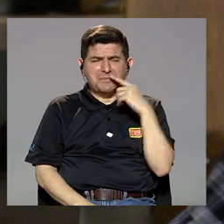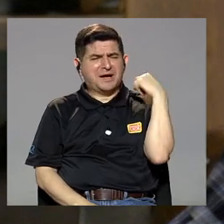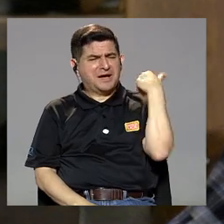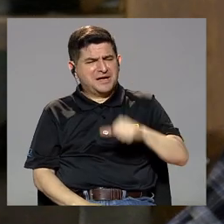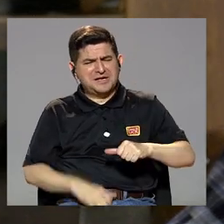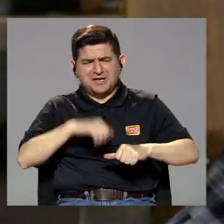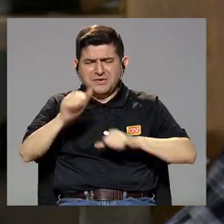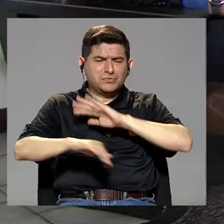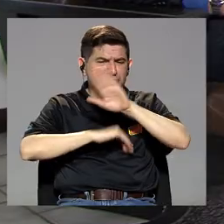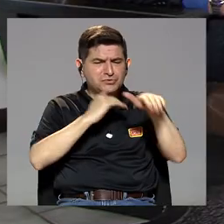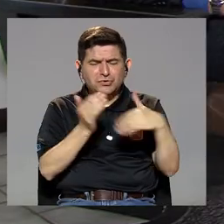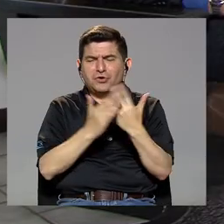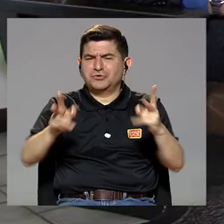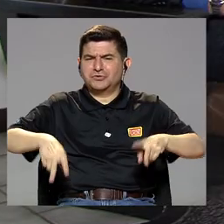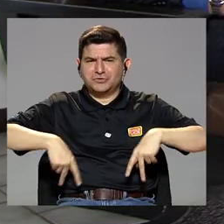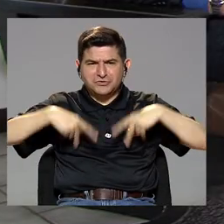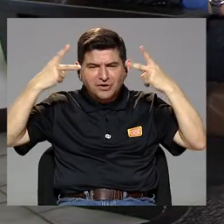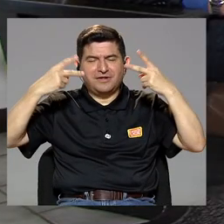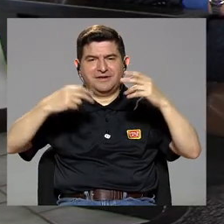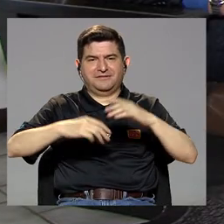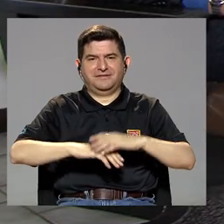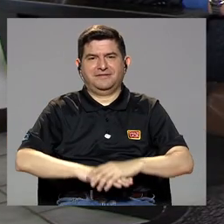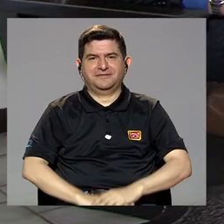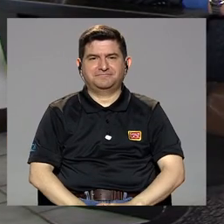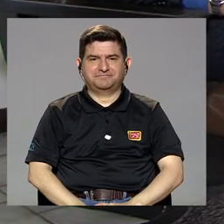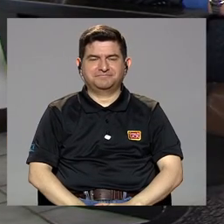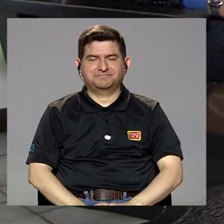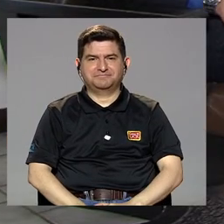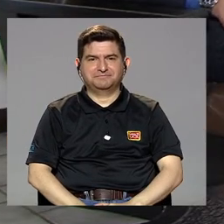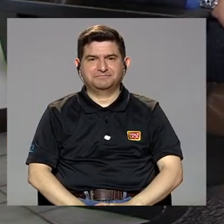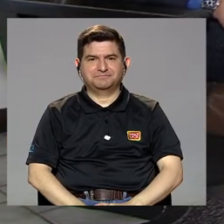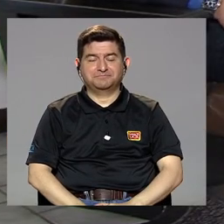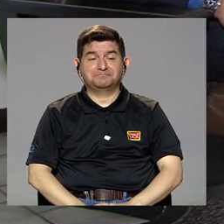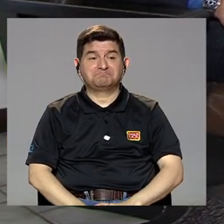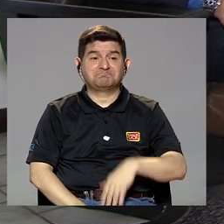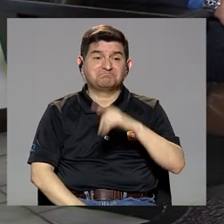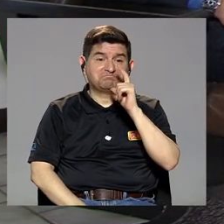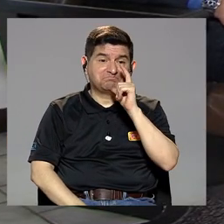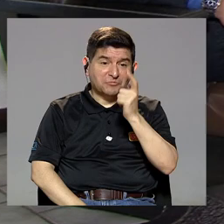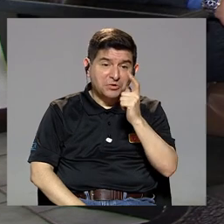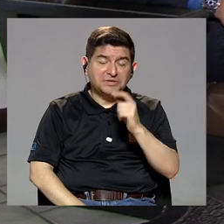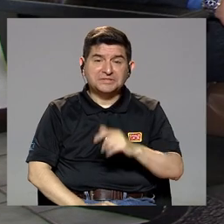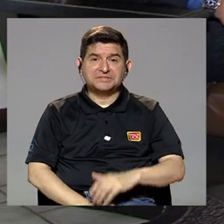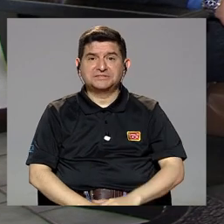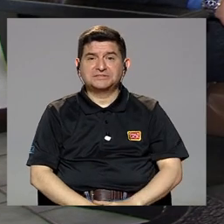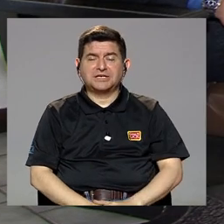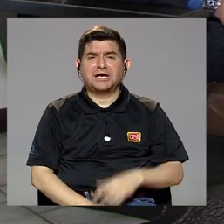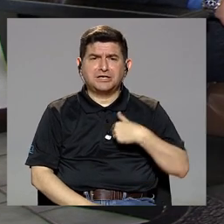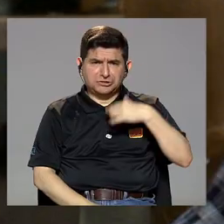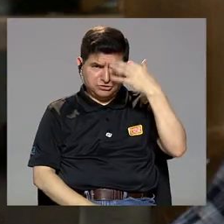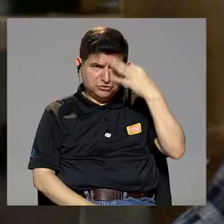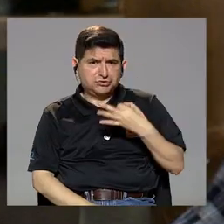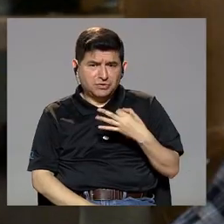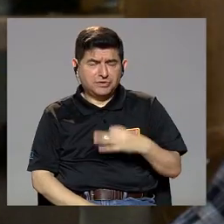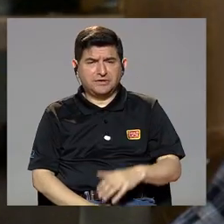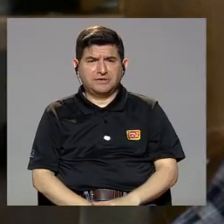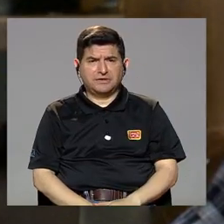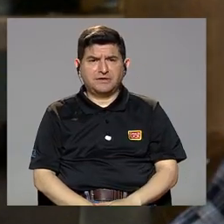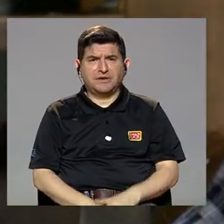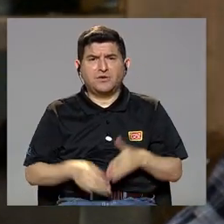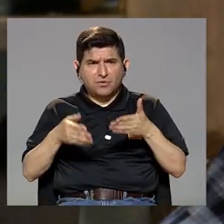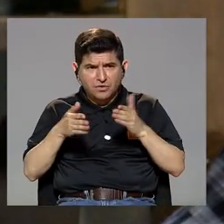vida pues por dicha yo creo que los